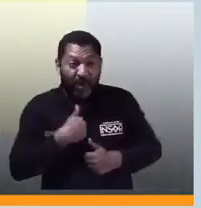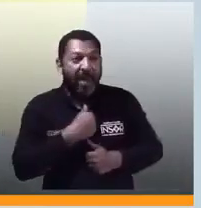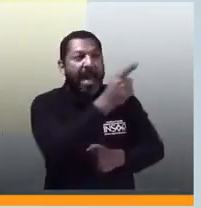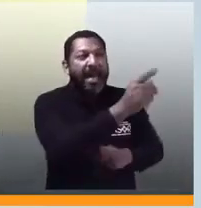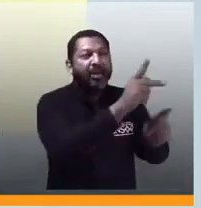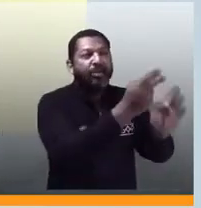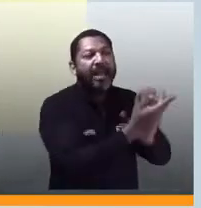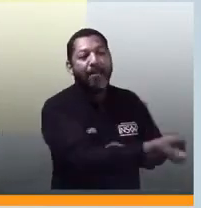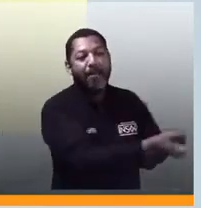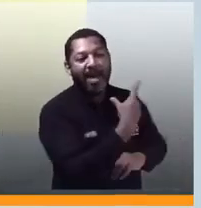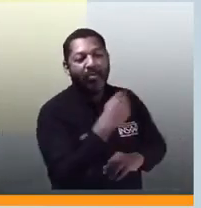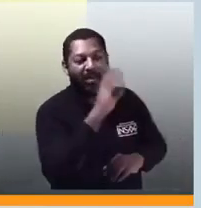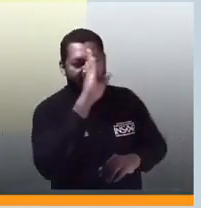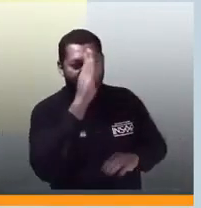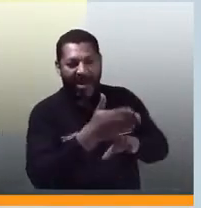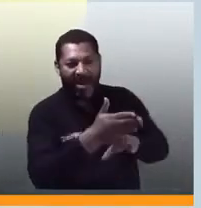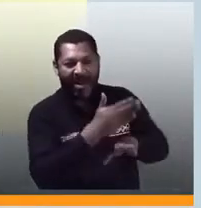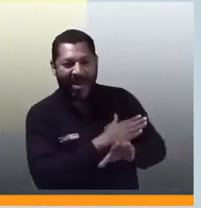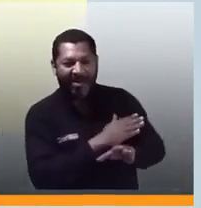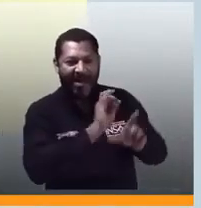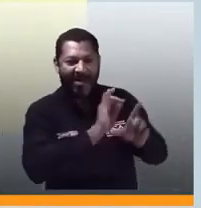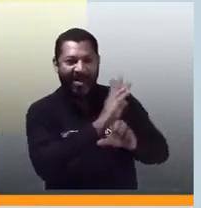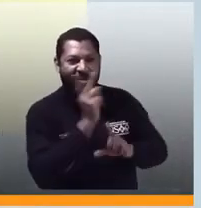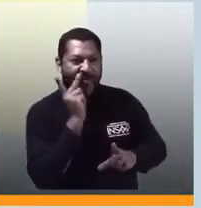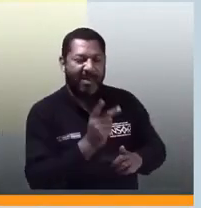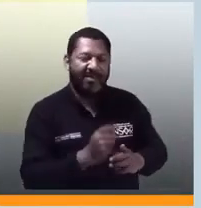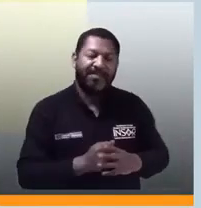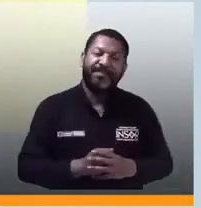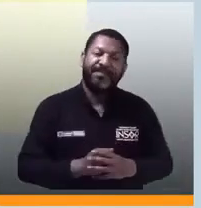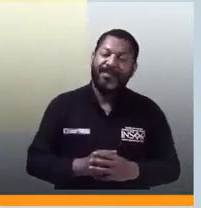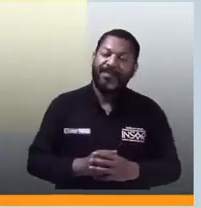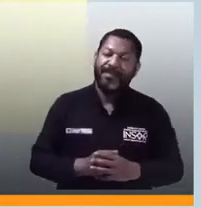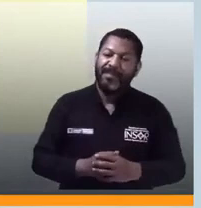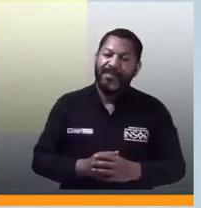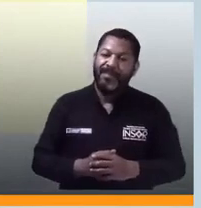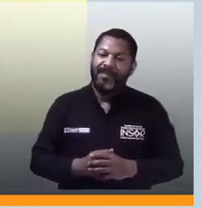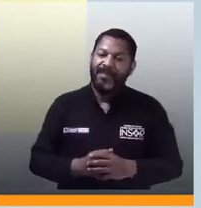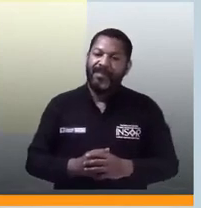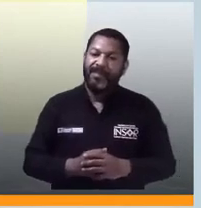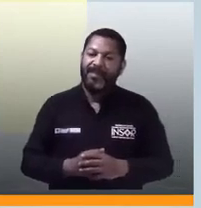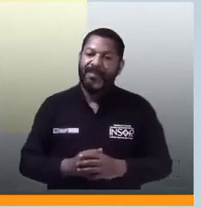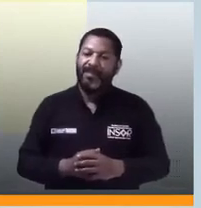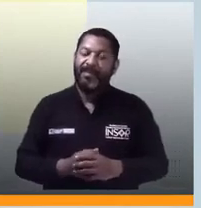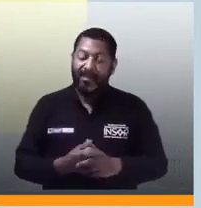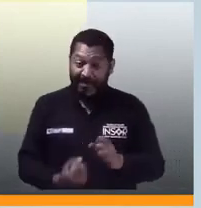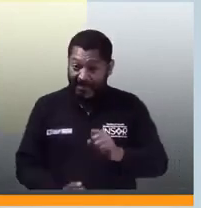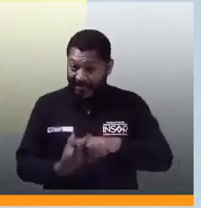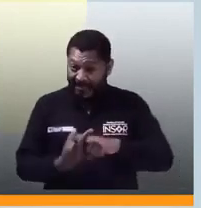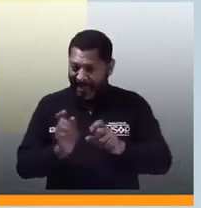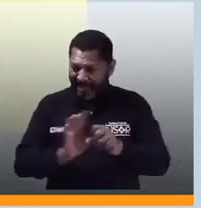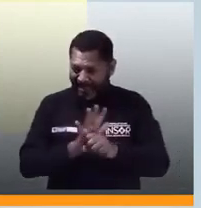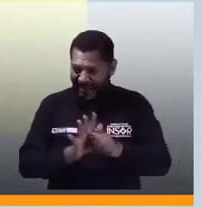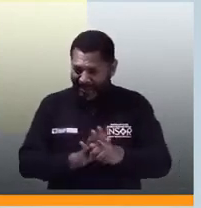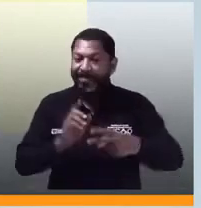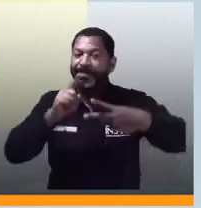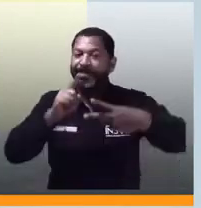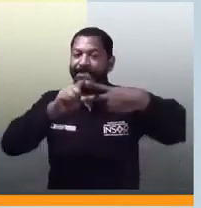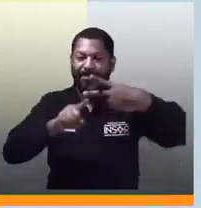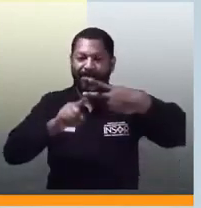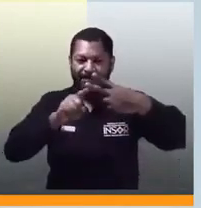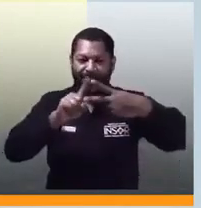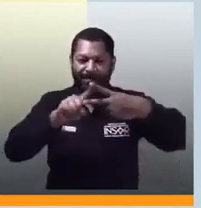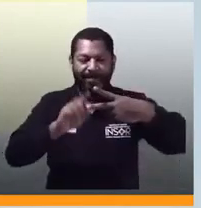resolver. Una de las situaciones es que voy a resaltar dos cosas más que tienen que ver